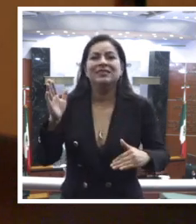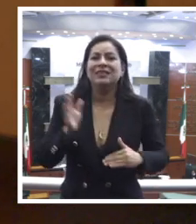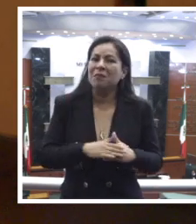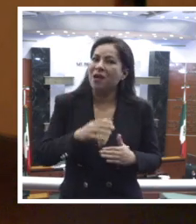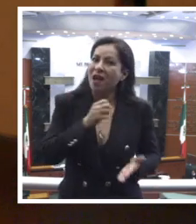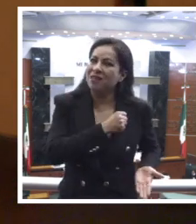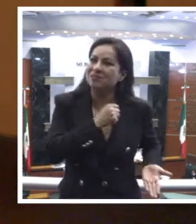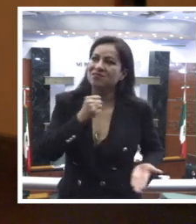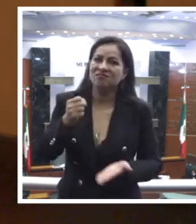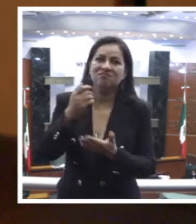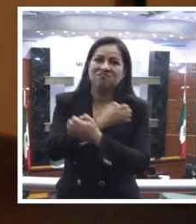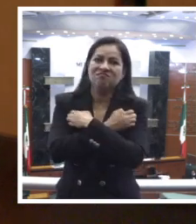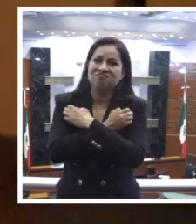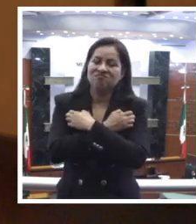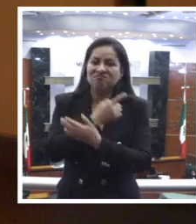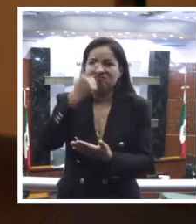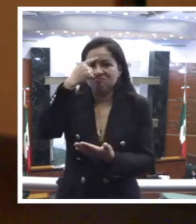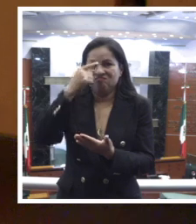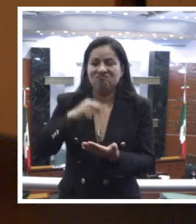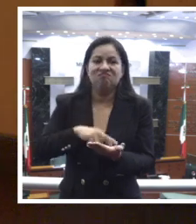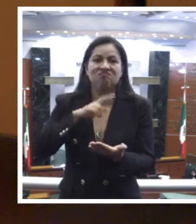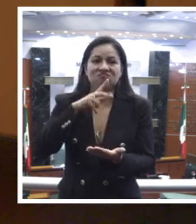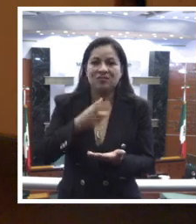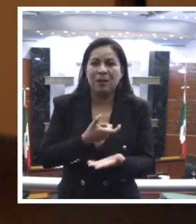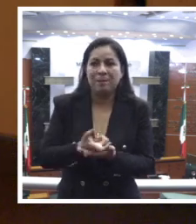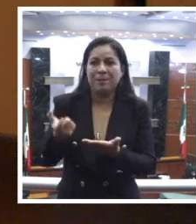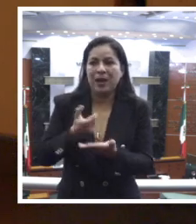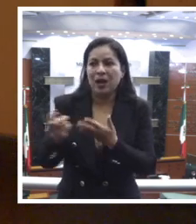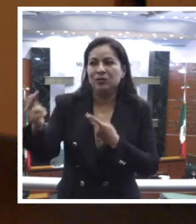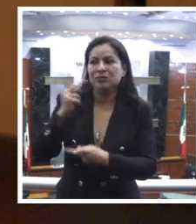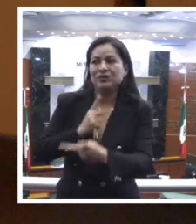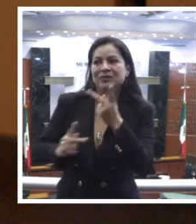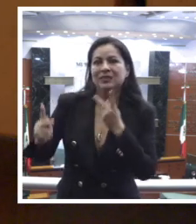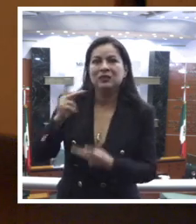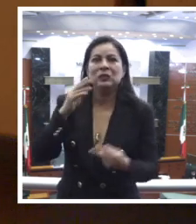para la educación, para mejorar salarios, prestaciones de los